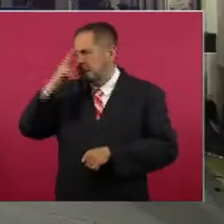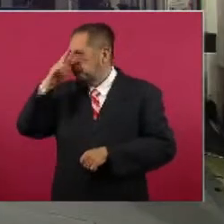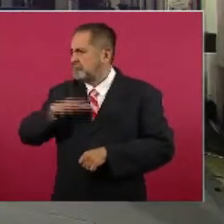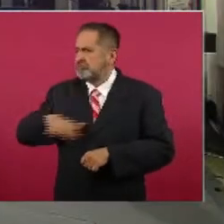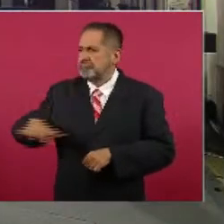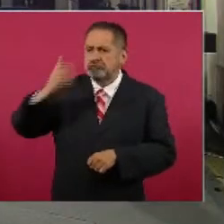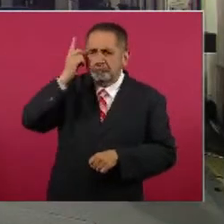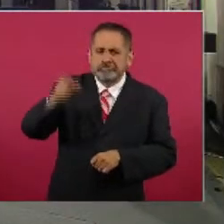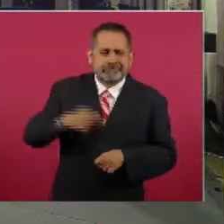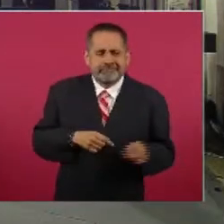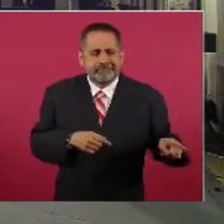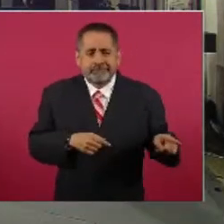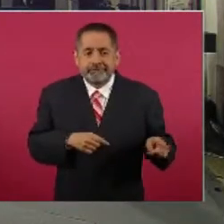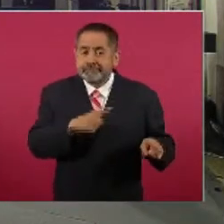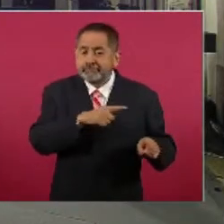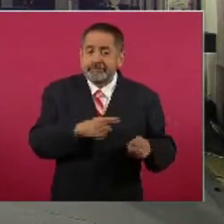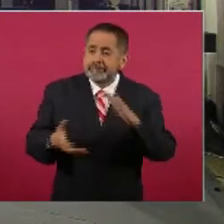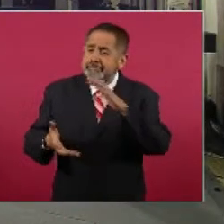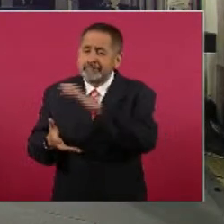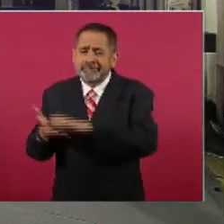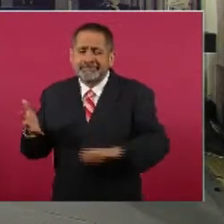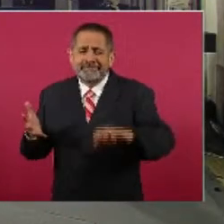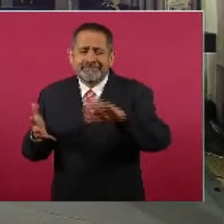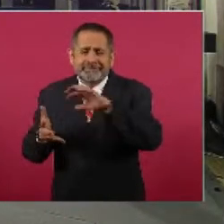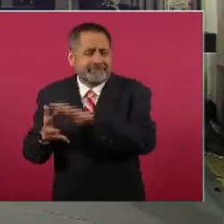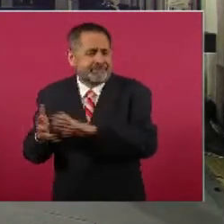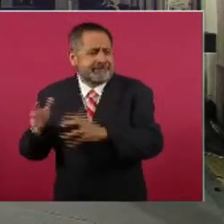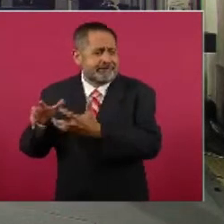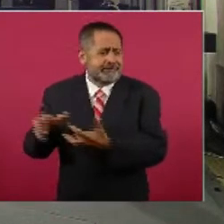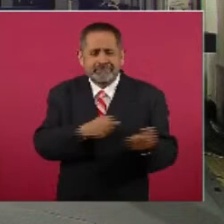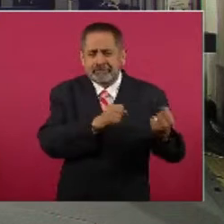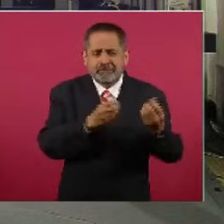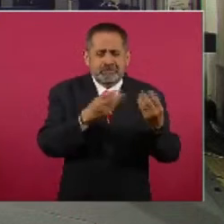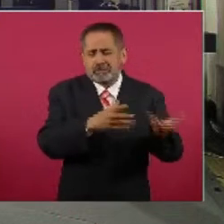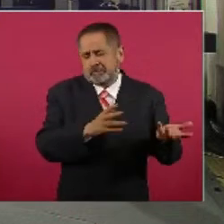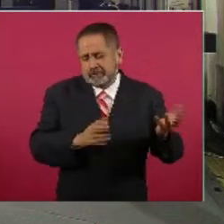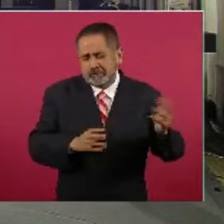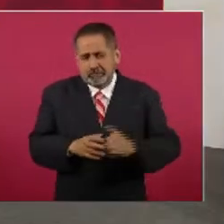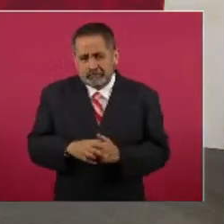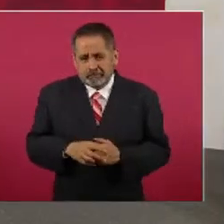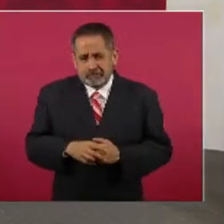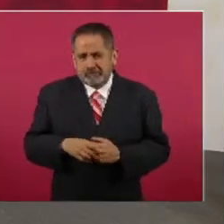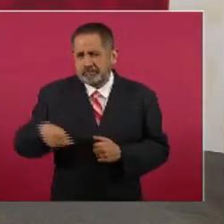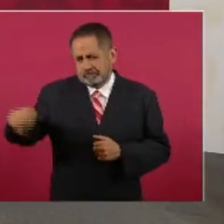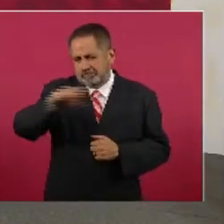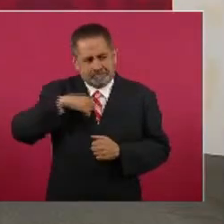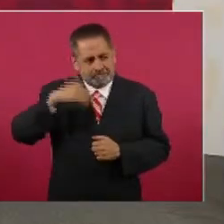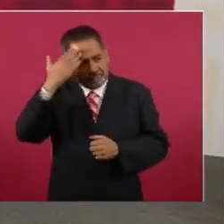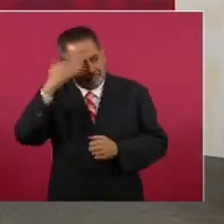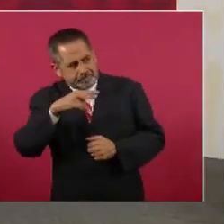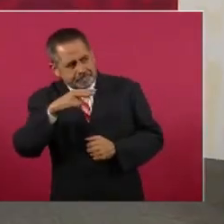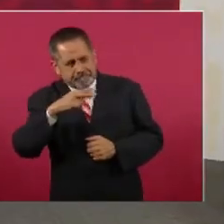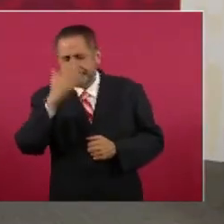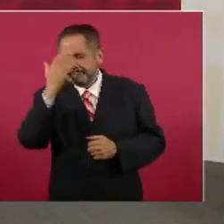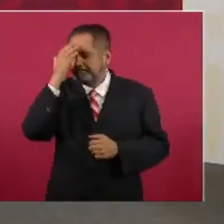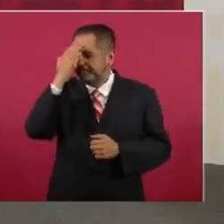de los que se dedicaron a saquear al país creen que la gente no lo sabe